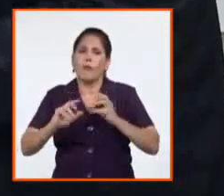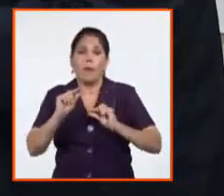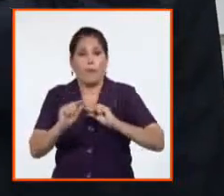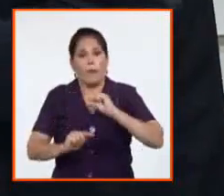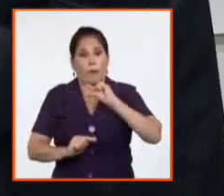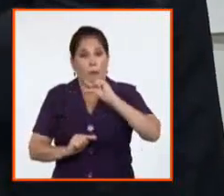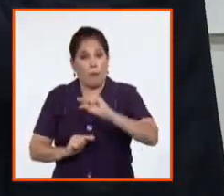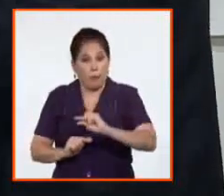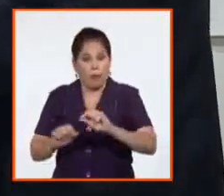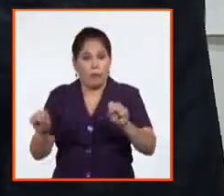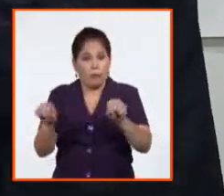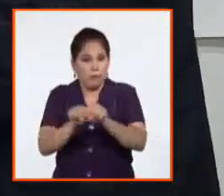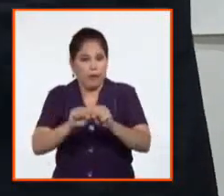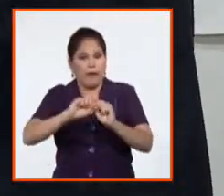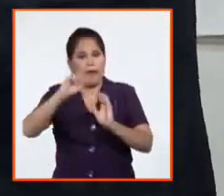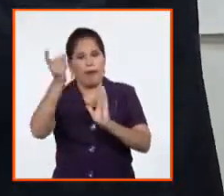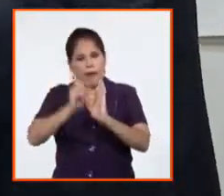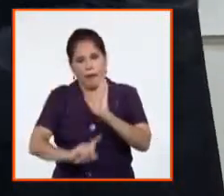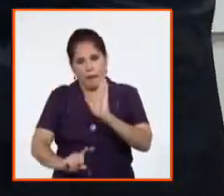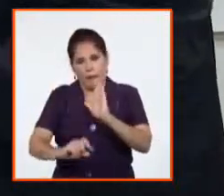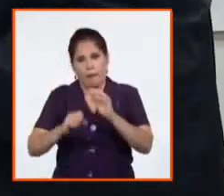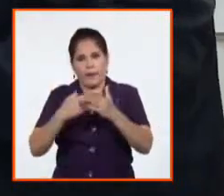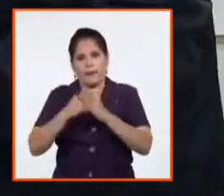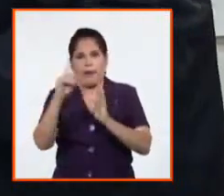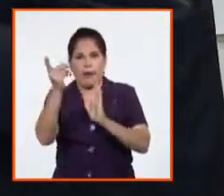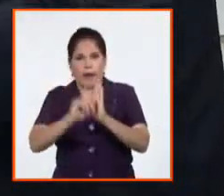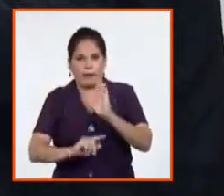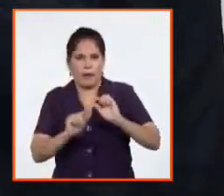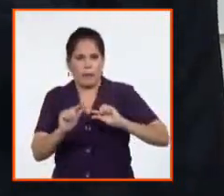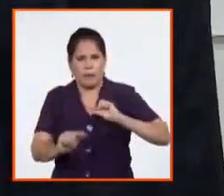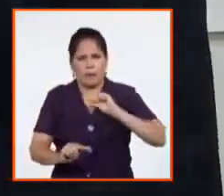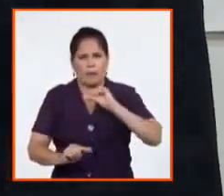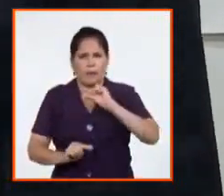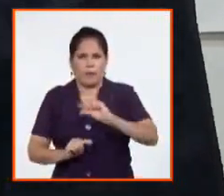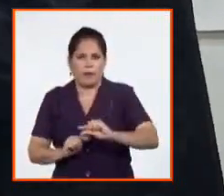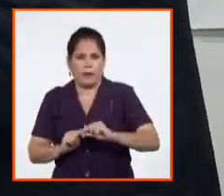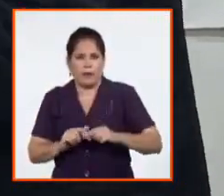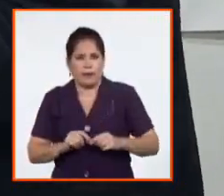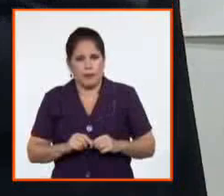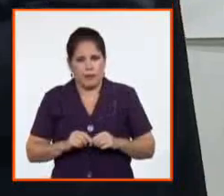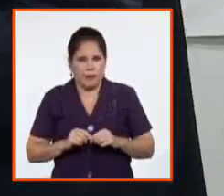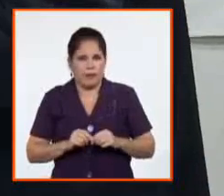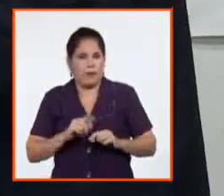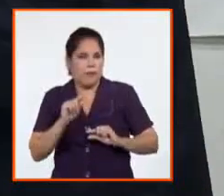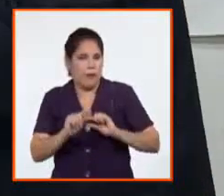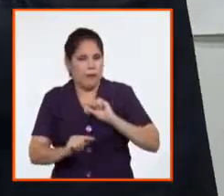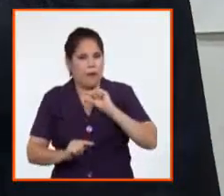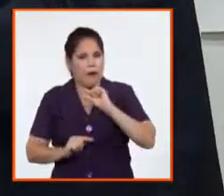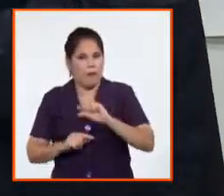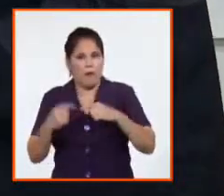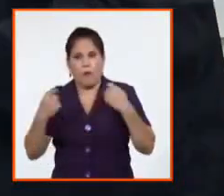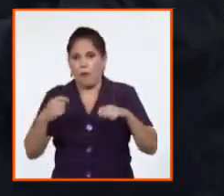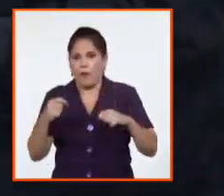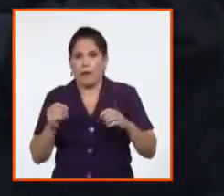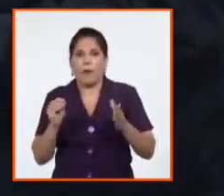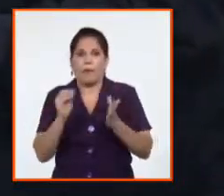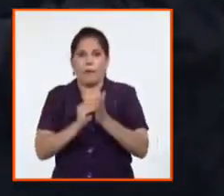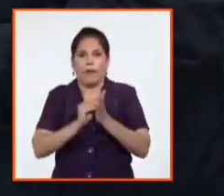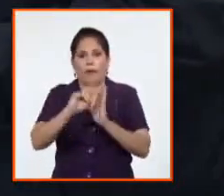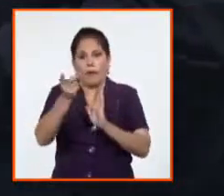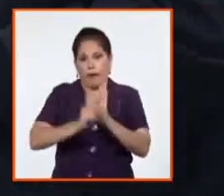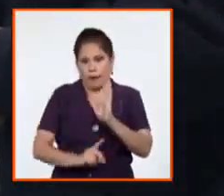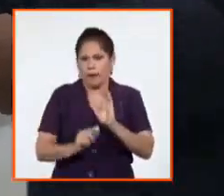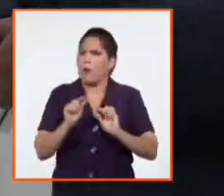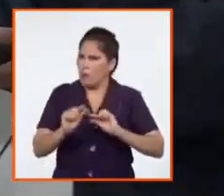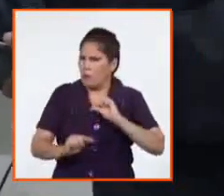progresiva, alimentar a las centrales termoeléctricas y poder nuevamente, de forma progresiva, instalar el sistema. Sí, estamos en ese